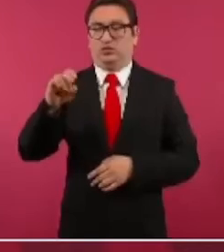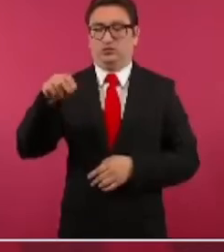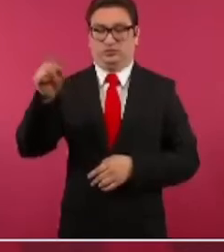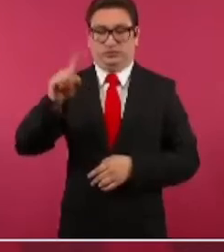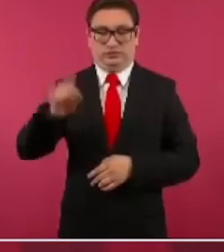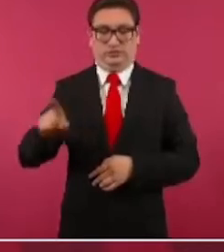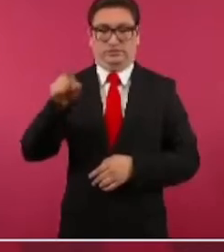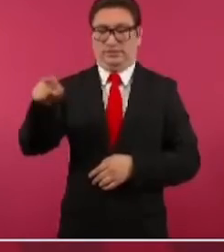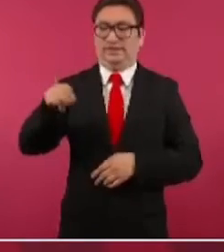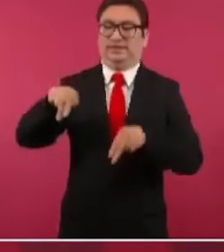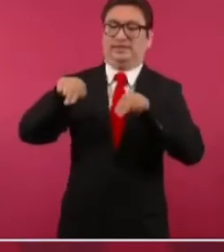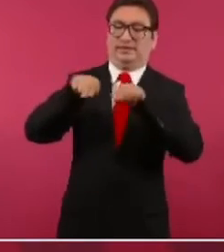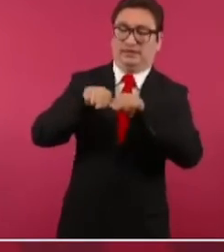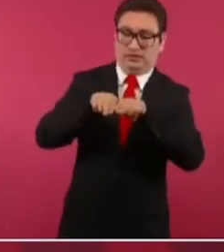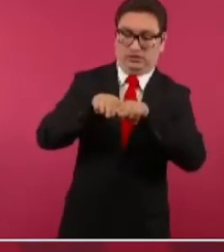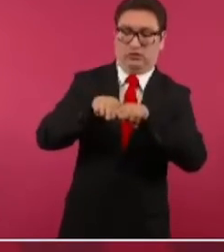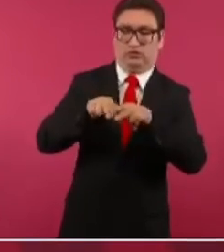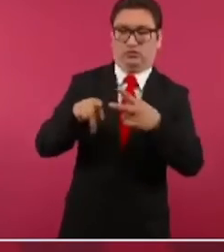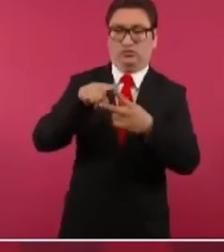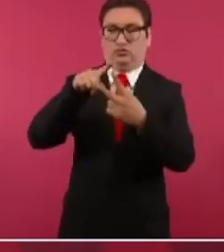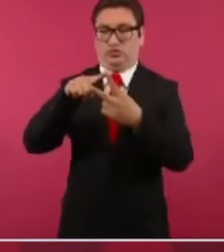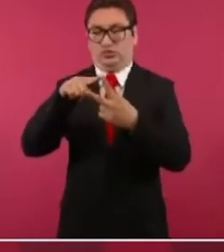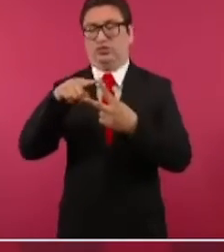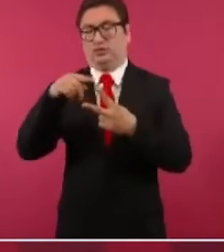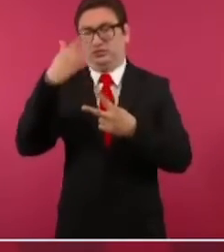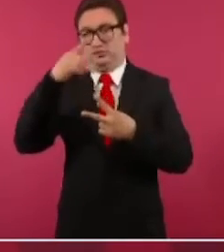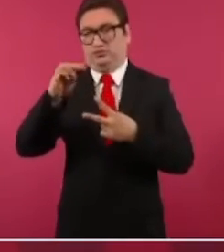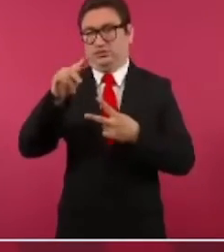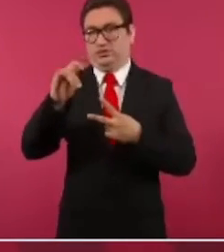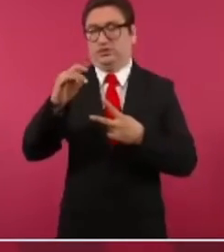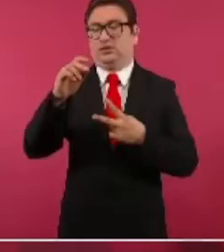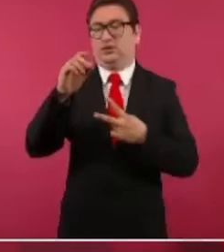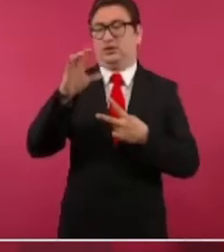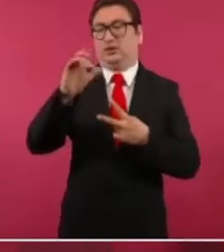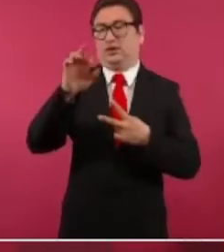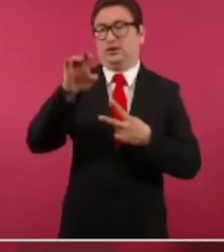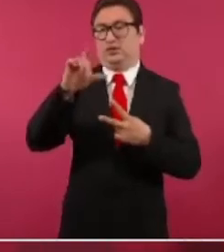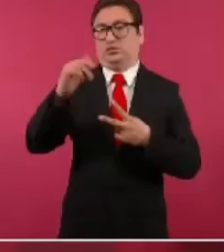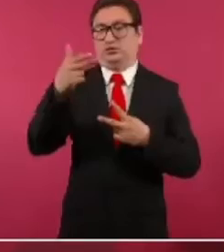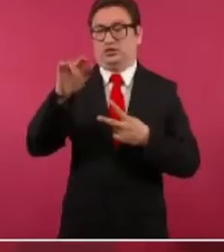Es nieto del maestro Carlos Jan González,